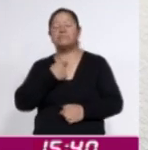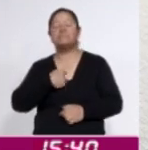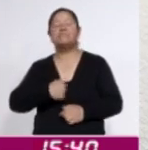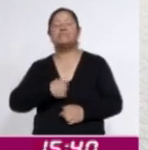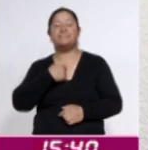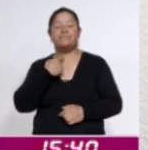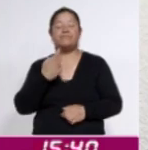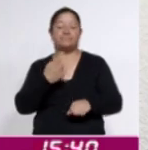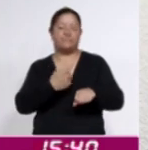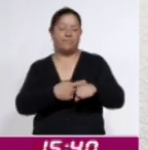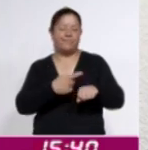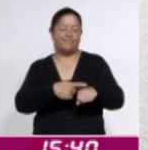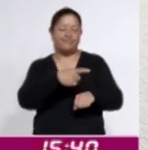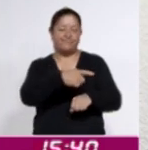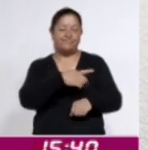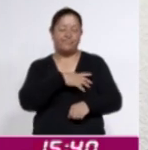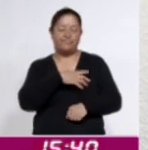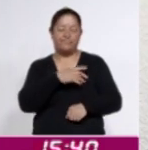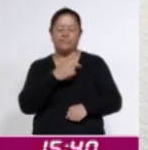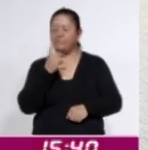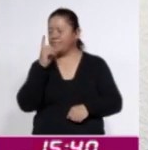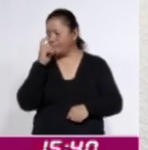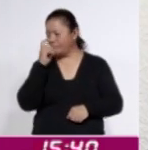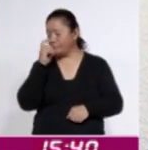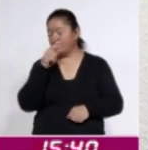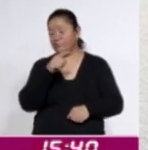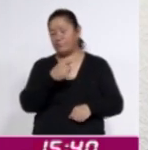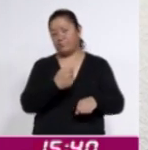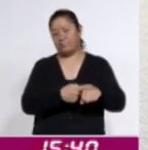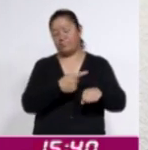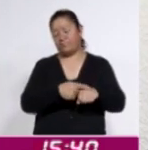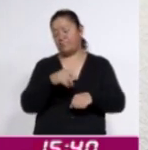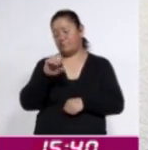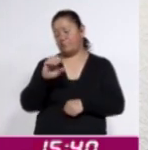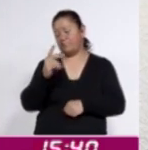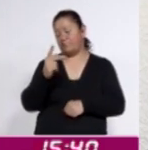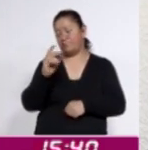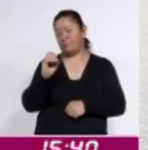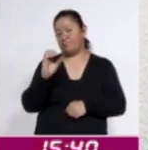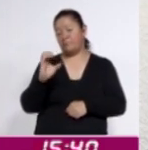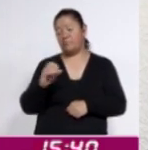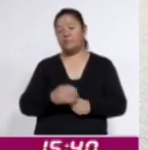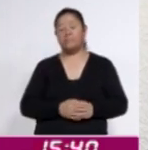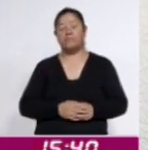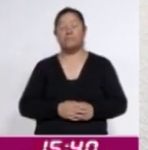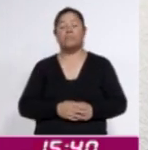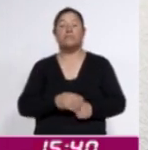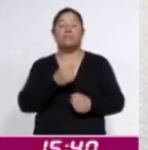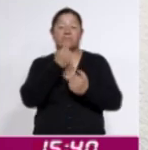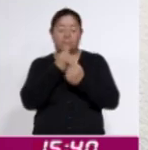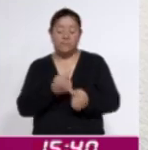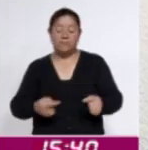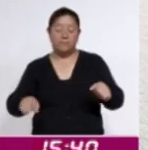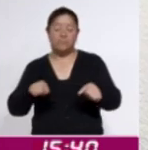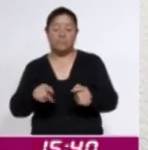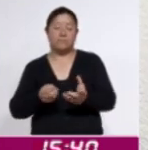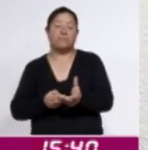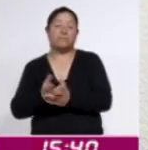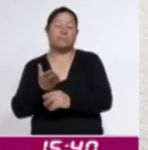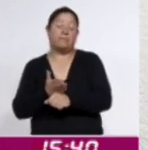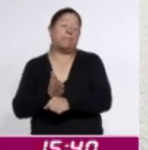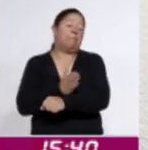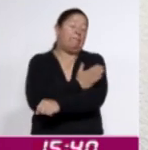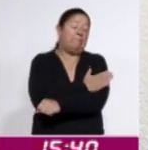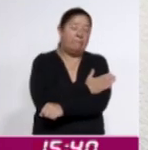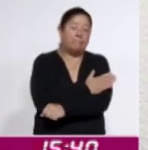pacientes asmáticos, los pacientes con EPOC, los pacientes o los nenes, los niños que fueron prematuros, que no tuvieron